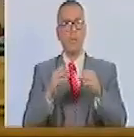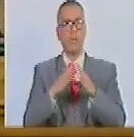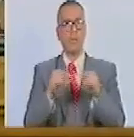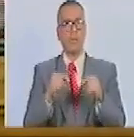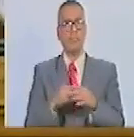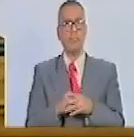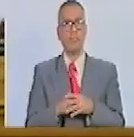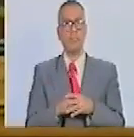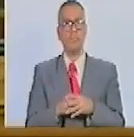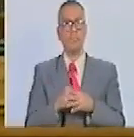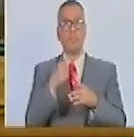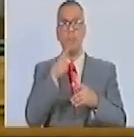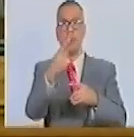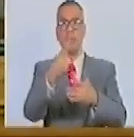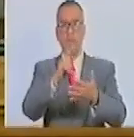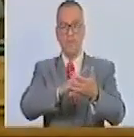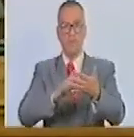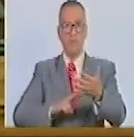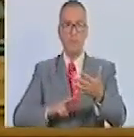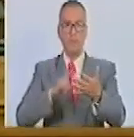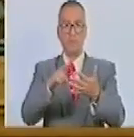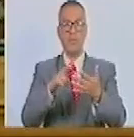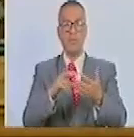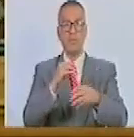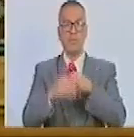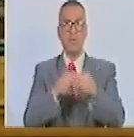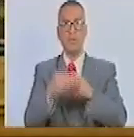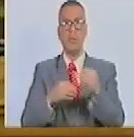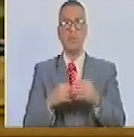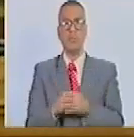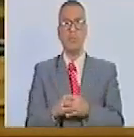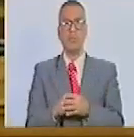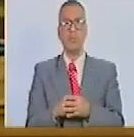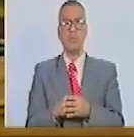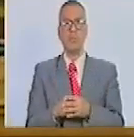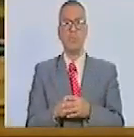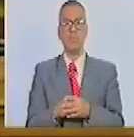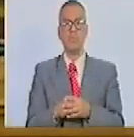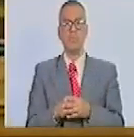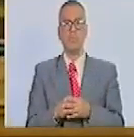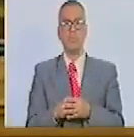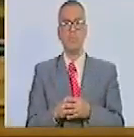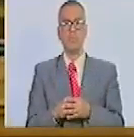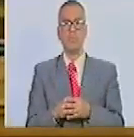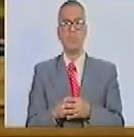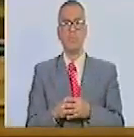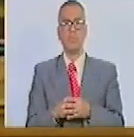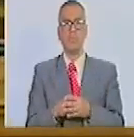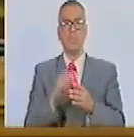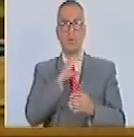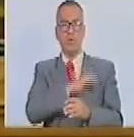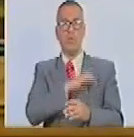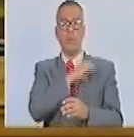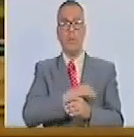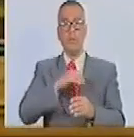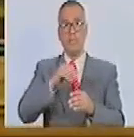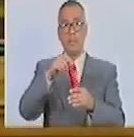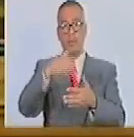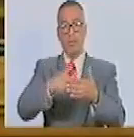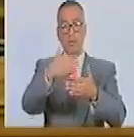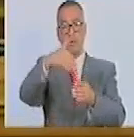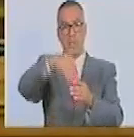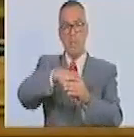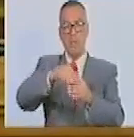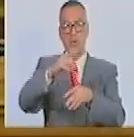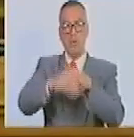entonces a dar lectura de la conformación de el Comité de Postulaciones Electorales